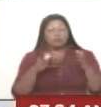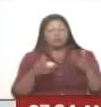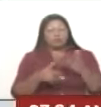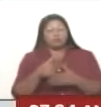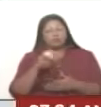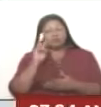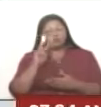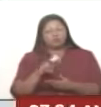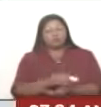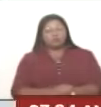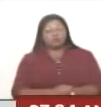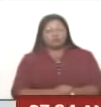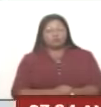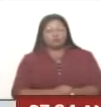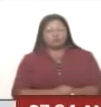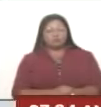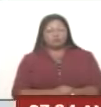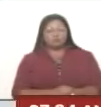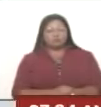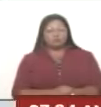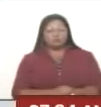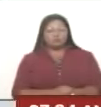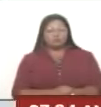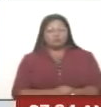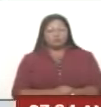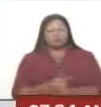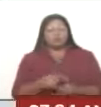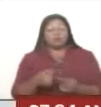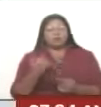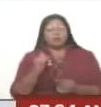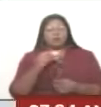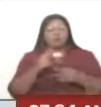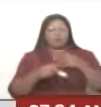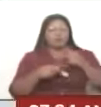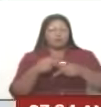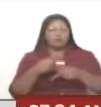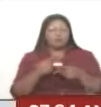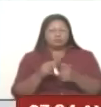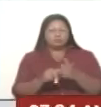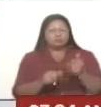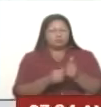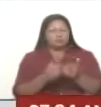demandando divisas. Pero hay un proceso de sustitución de